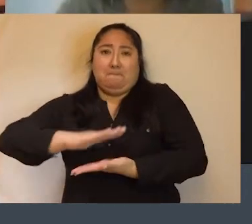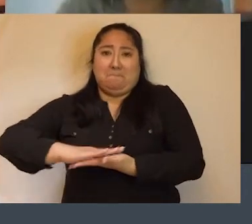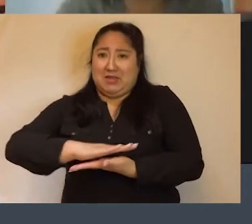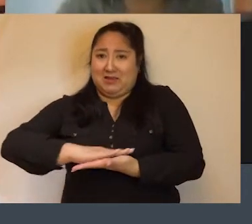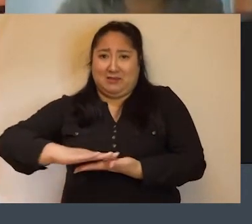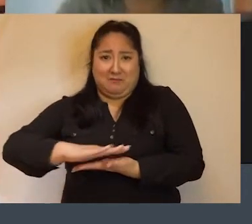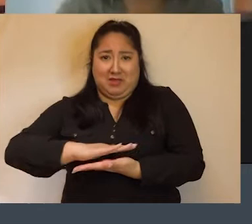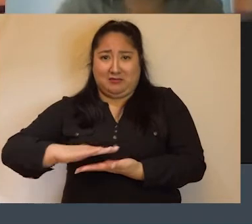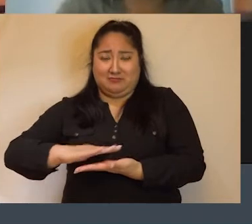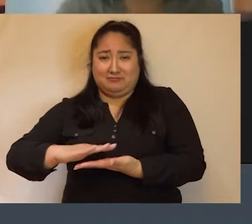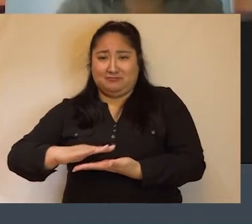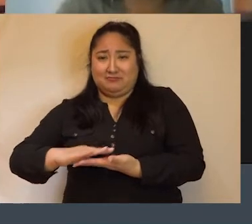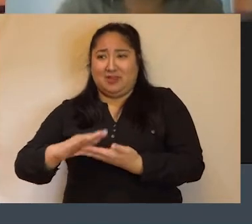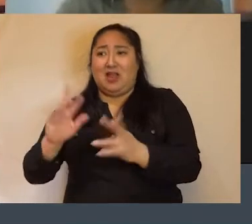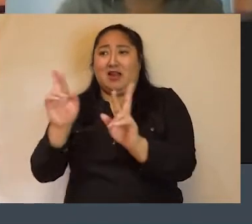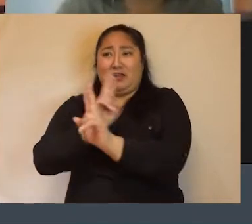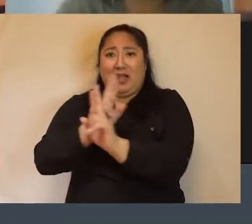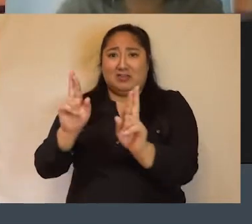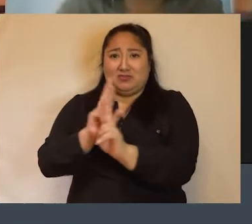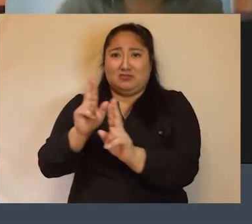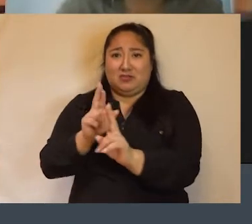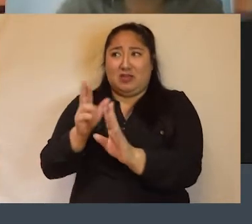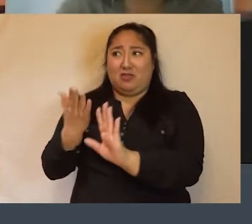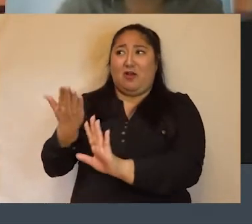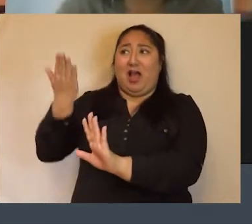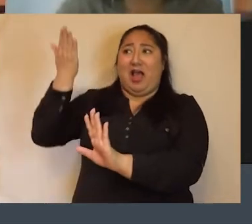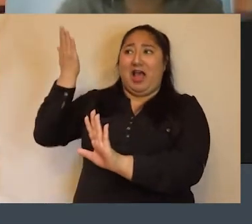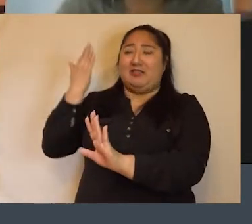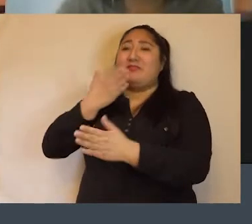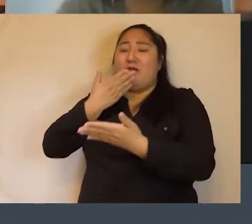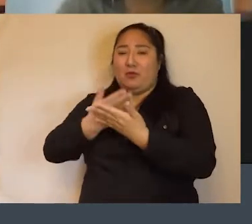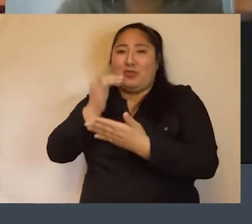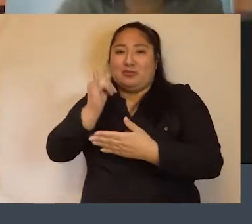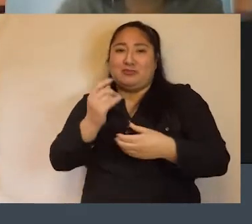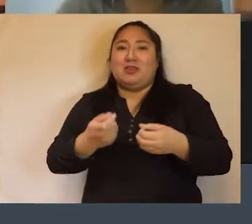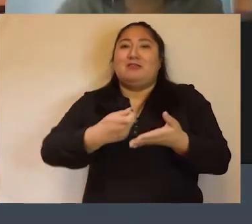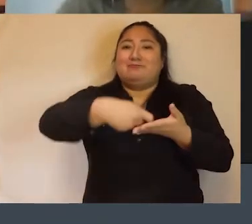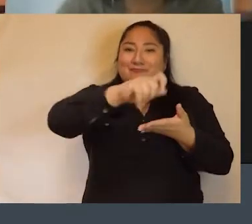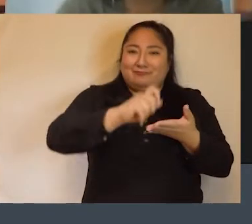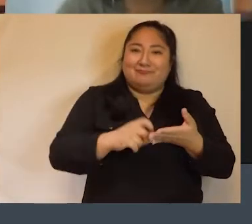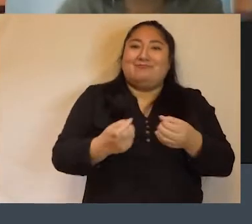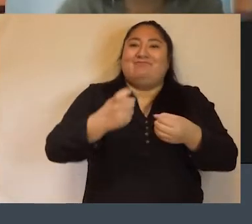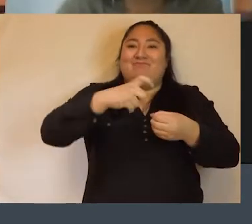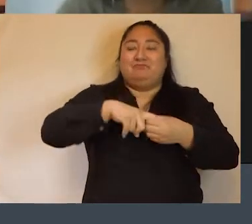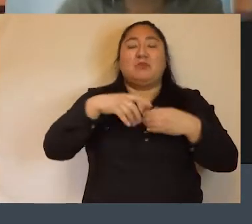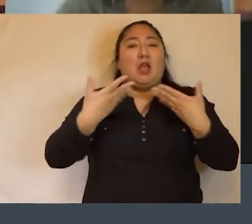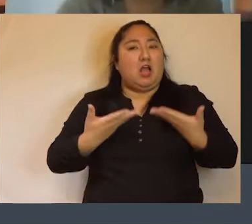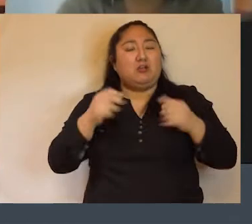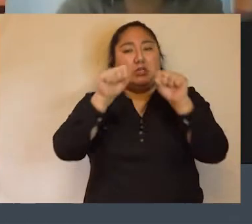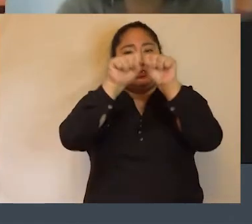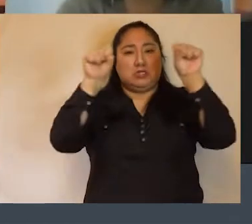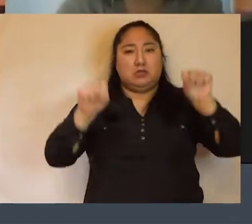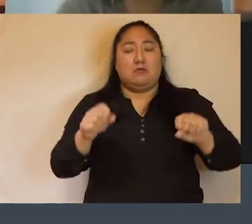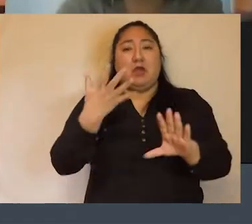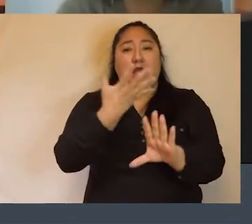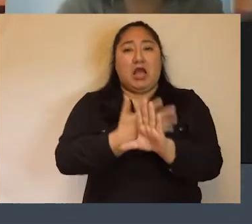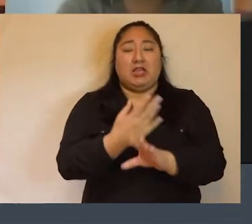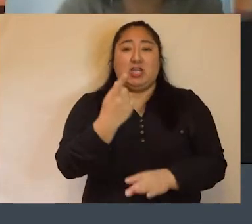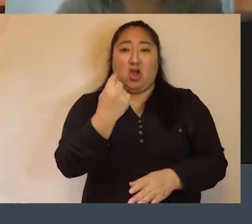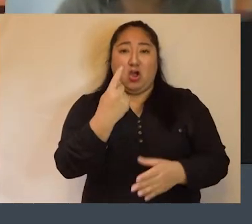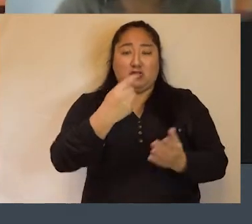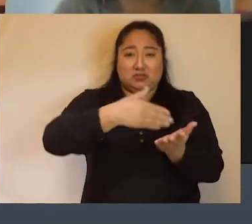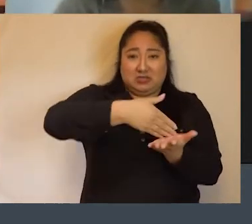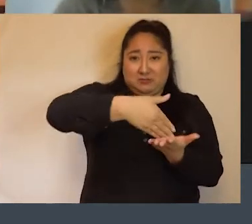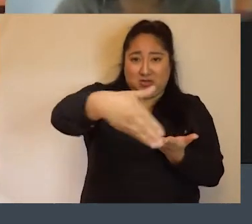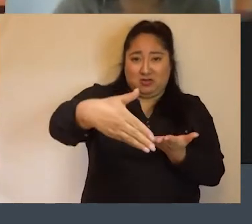ni mínimamente relacionado con los niveles de ingreso que habían tenido cuando eran activos. Y para los que están en el sistema, tenemos